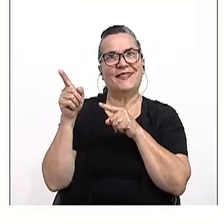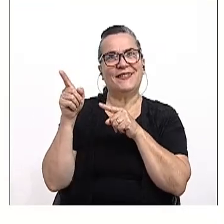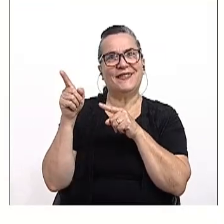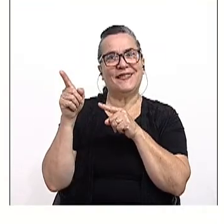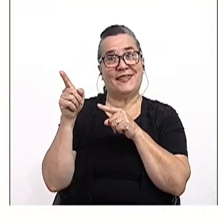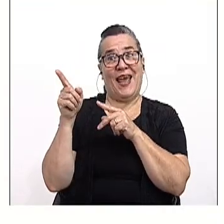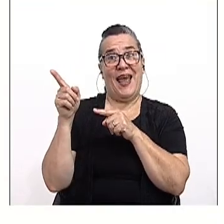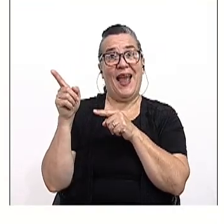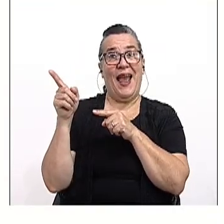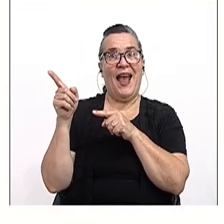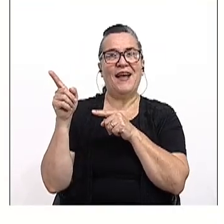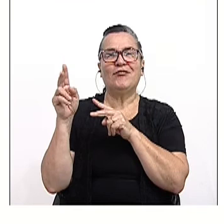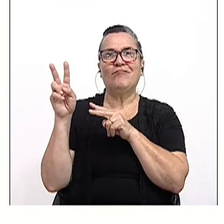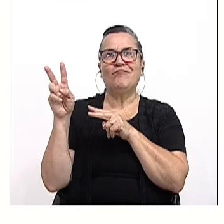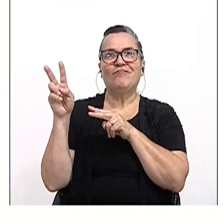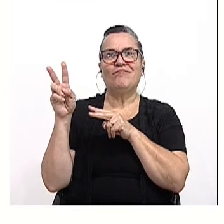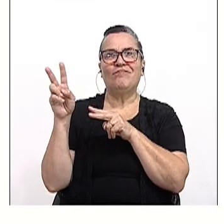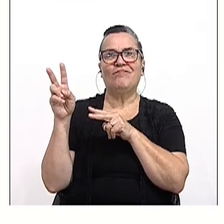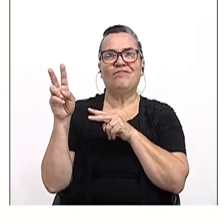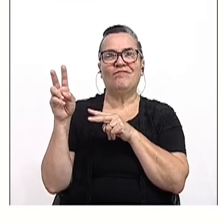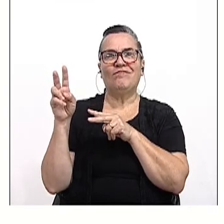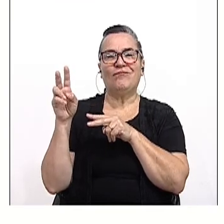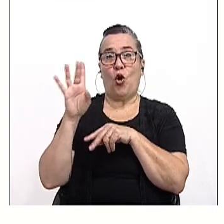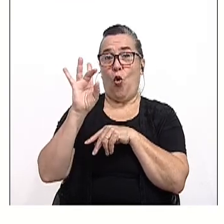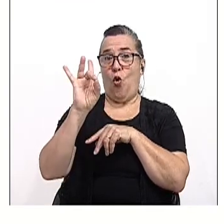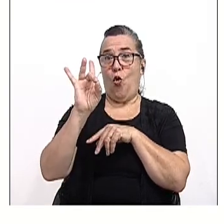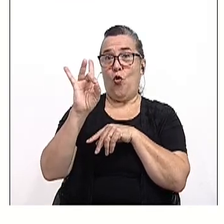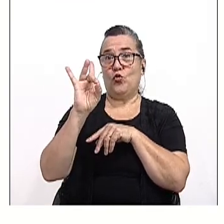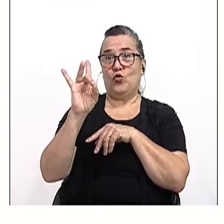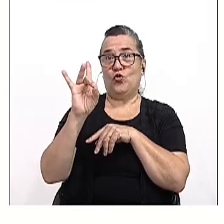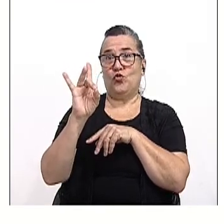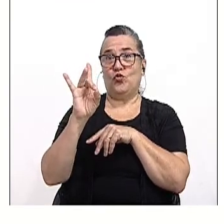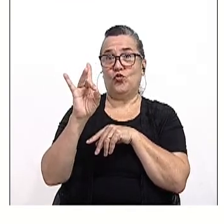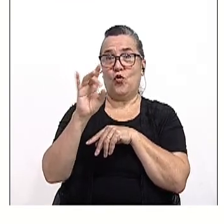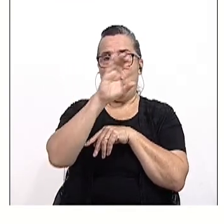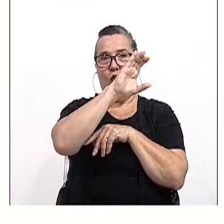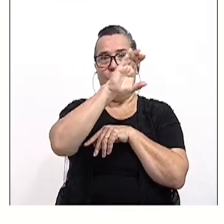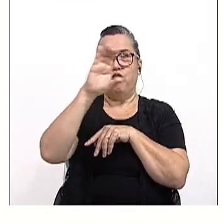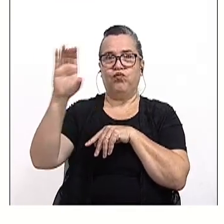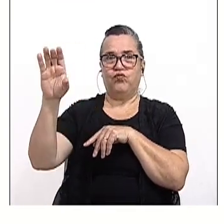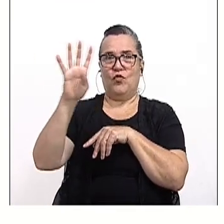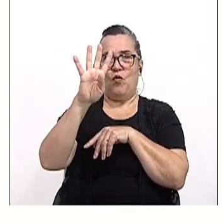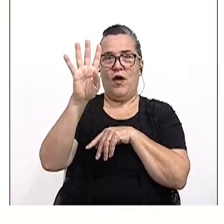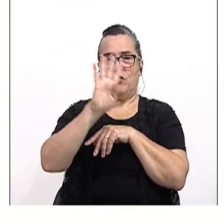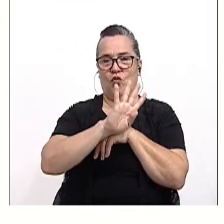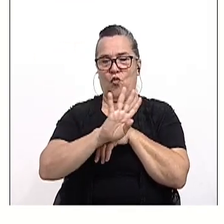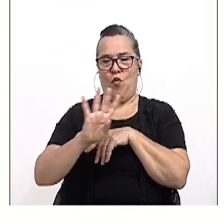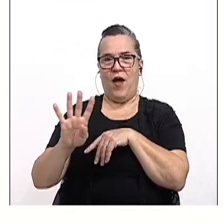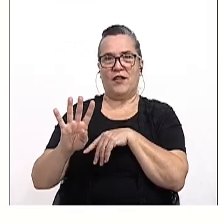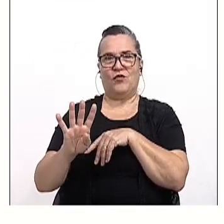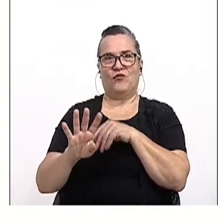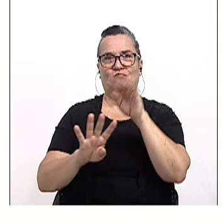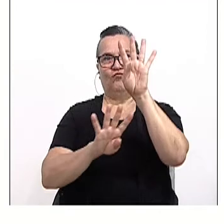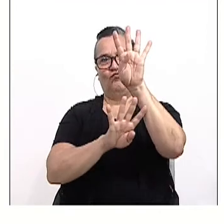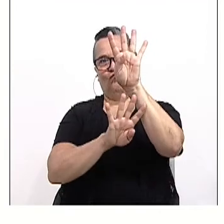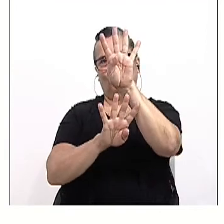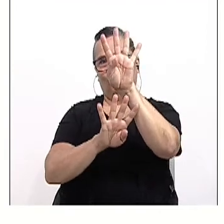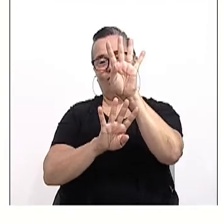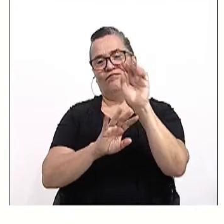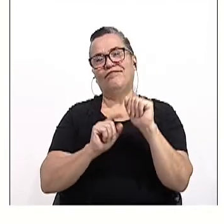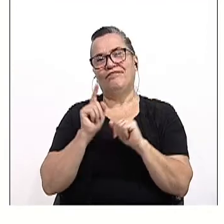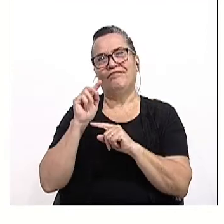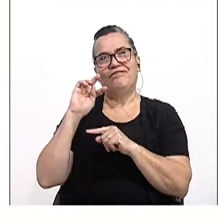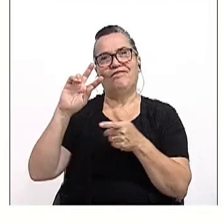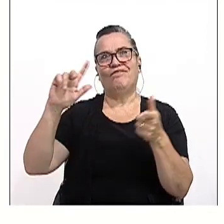Como pueden ver acá tengo 8 cartitas. Tengo 2 líneas de carta, 4 arriba y 4 abajo. Vamos a